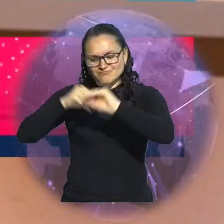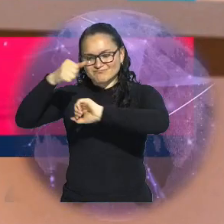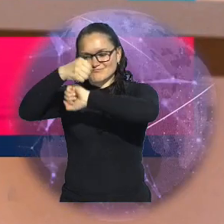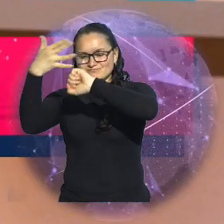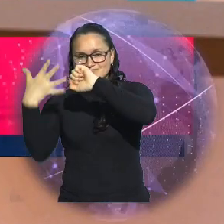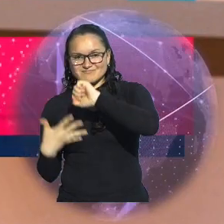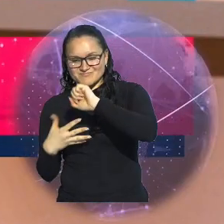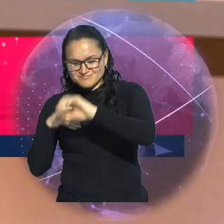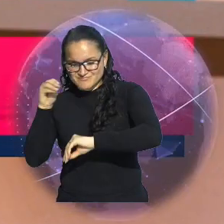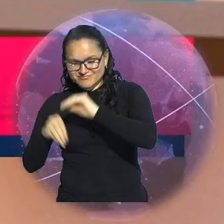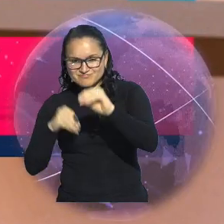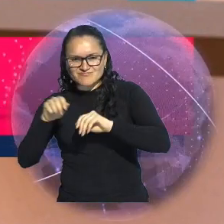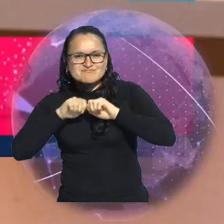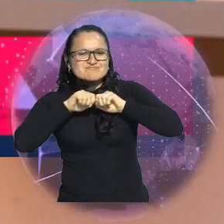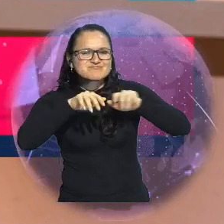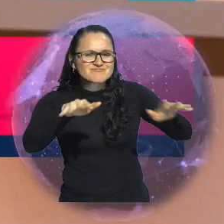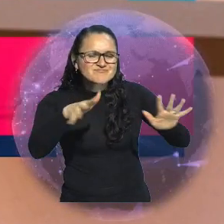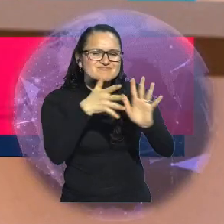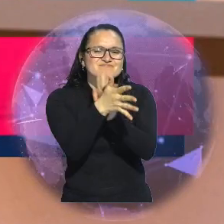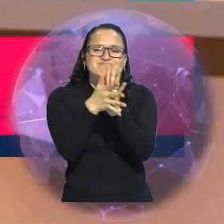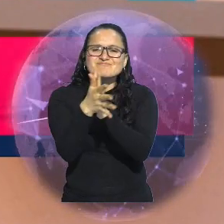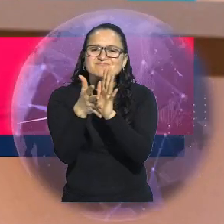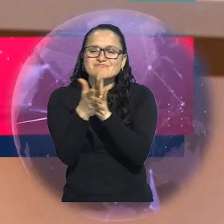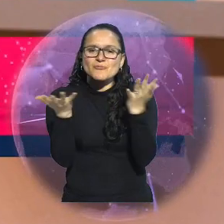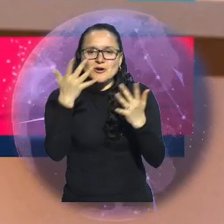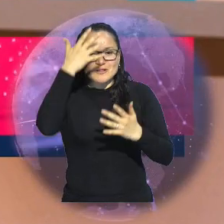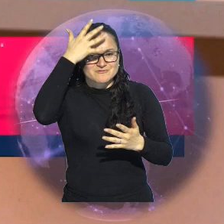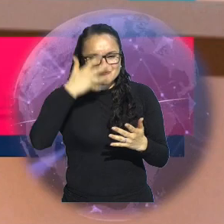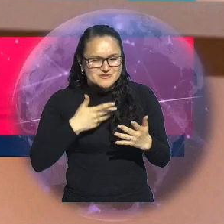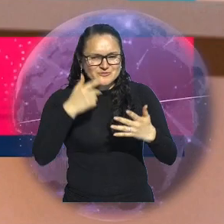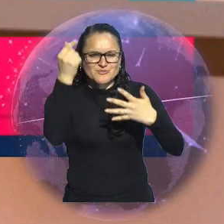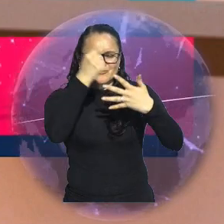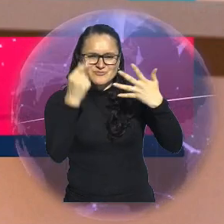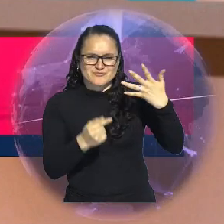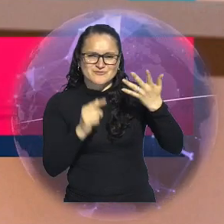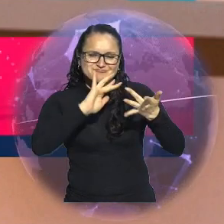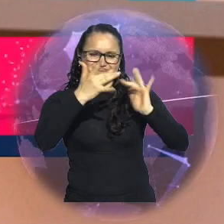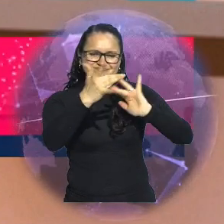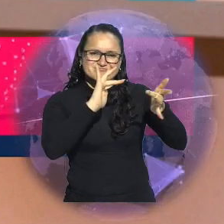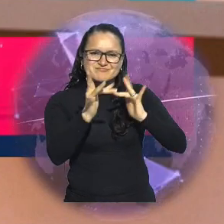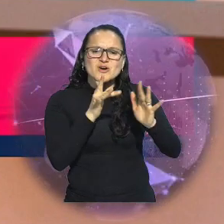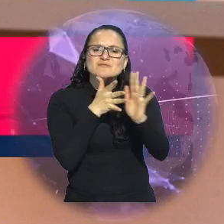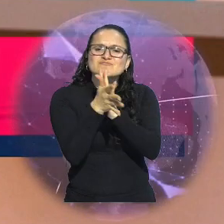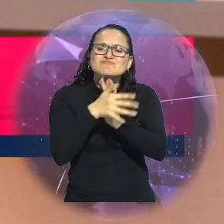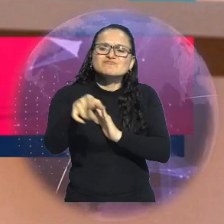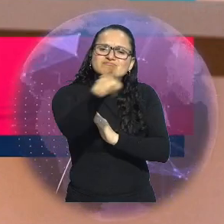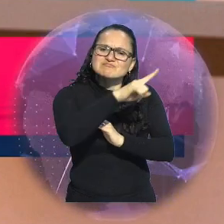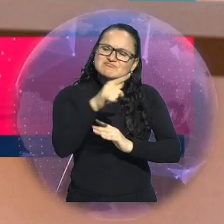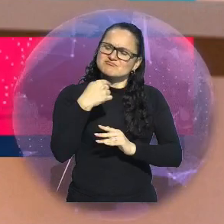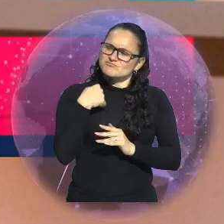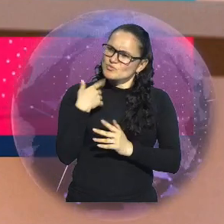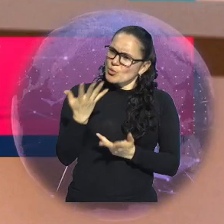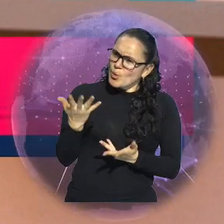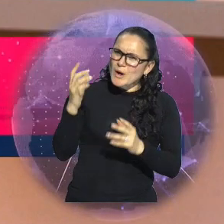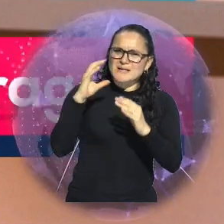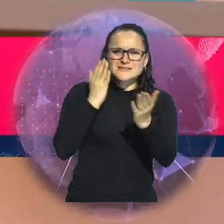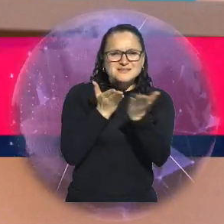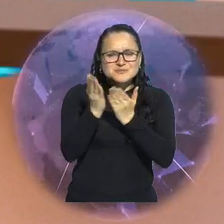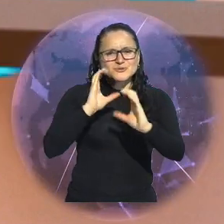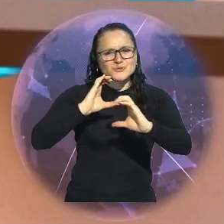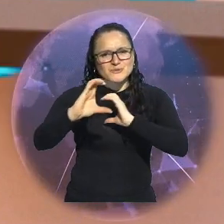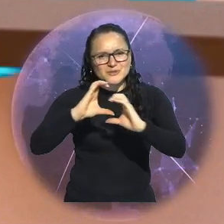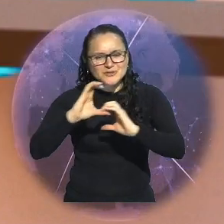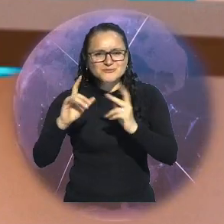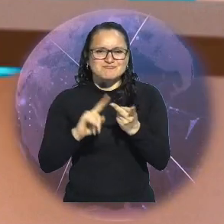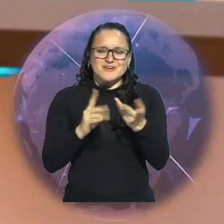comunicaciones transmitido a través de redes sociales para informar a los usuarios de los servicios de comunicaciones los servicios